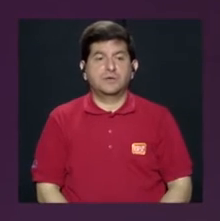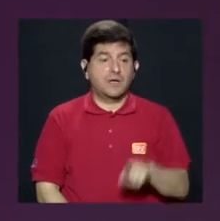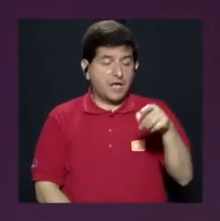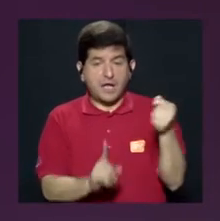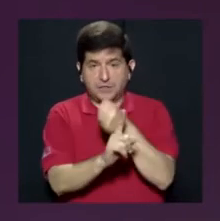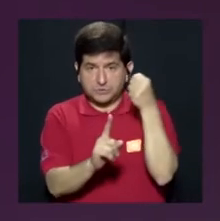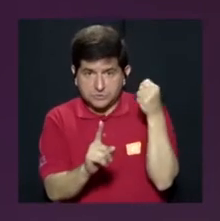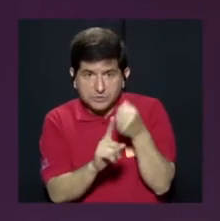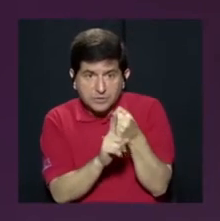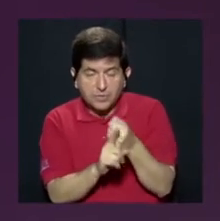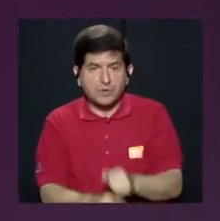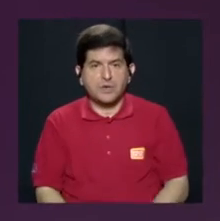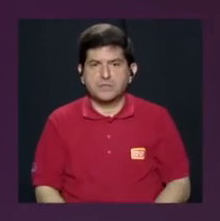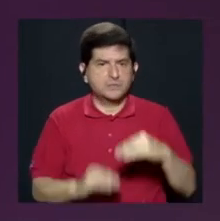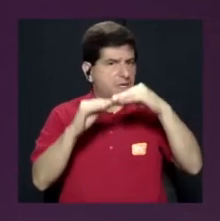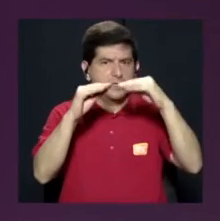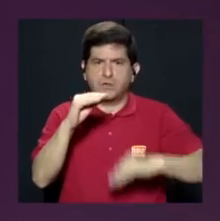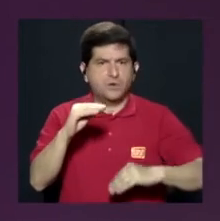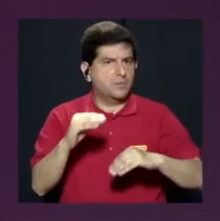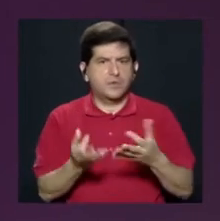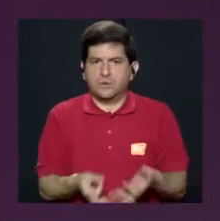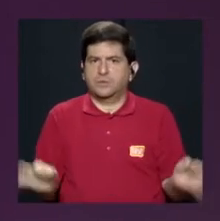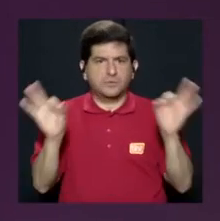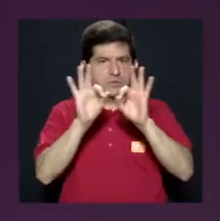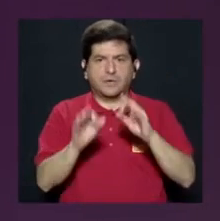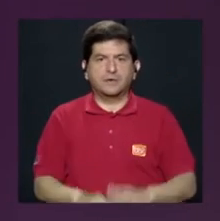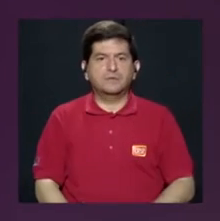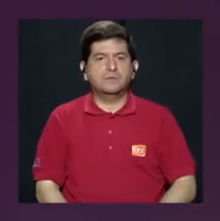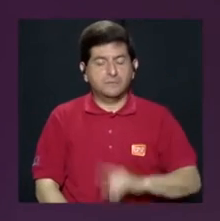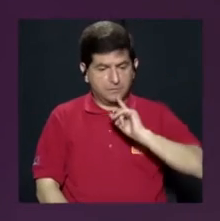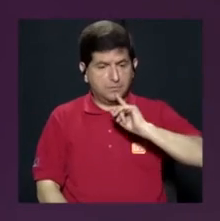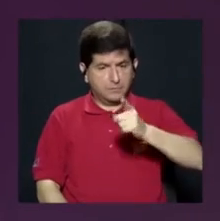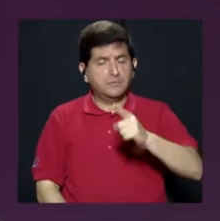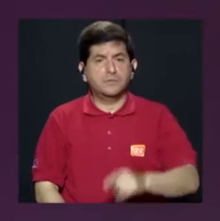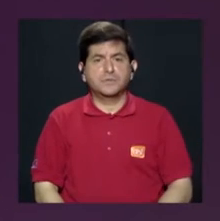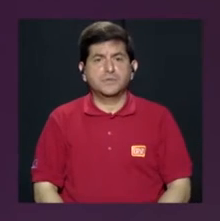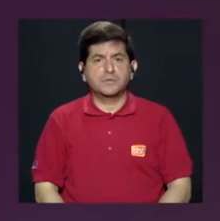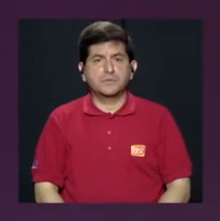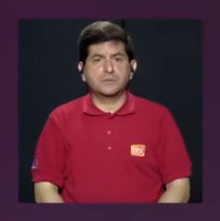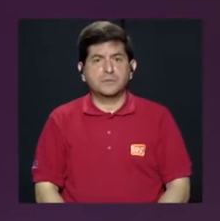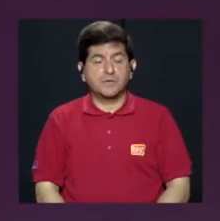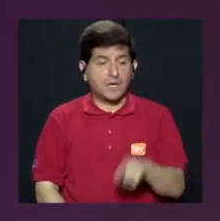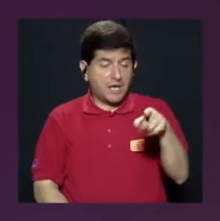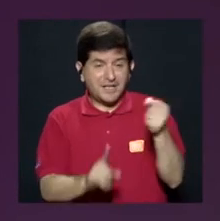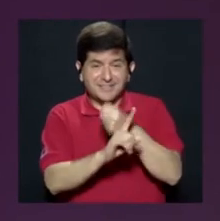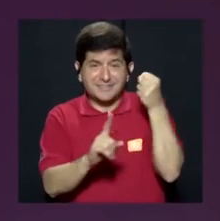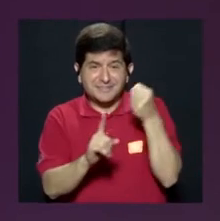violencia no es para menos. O sea, esta violencia se puede decir que se está llegando a ser